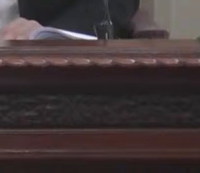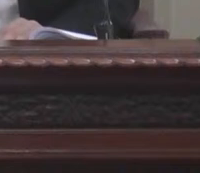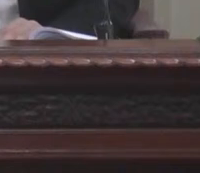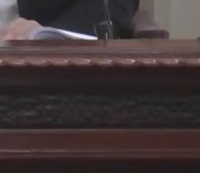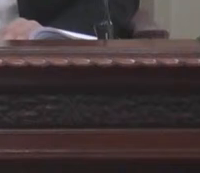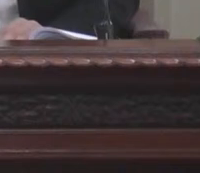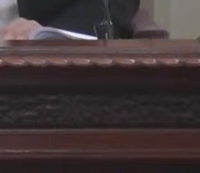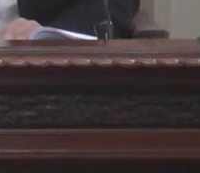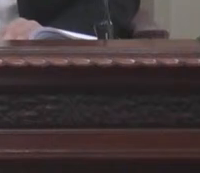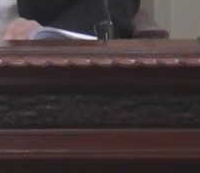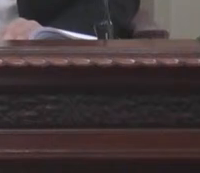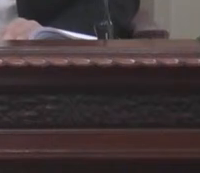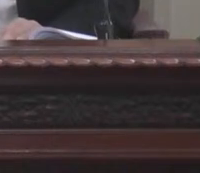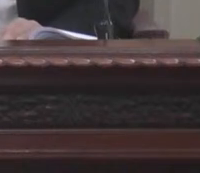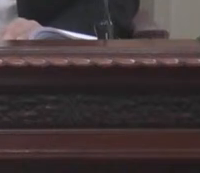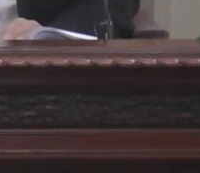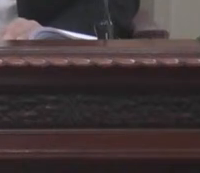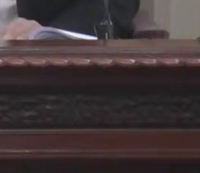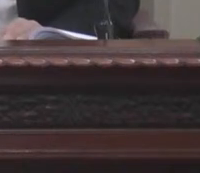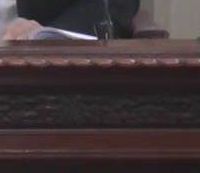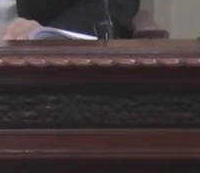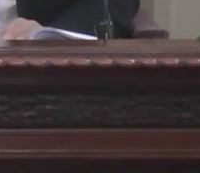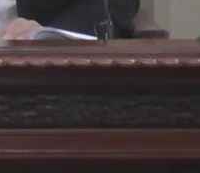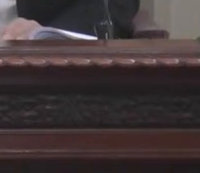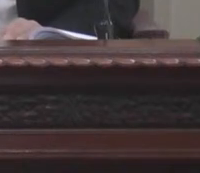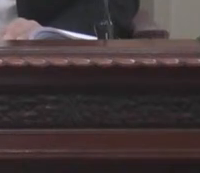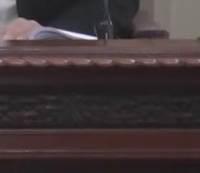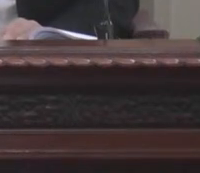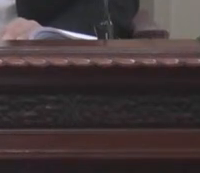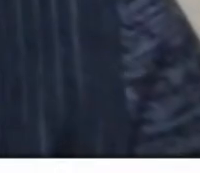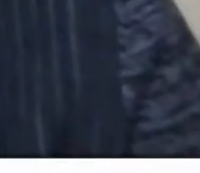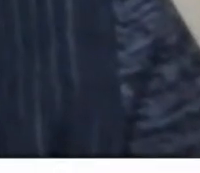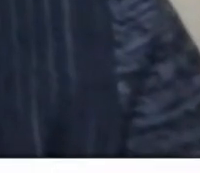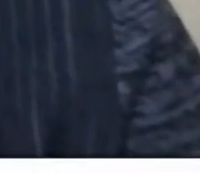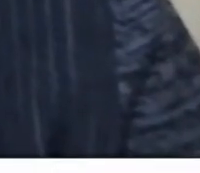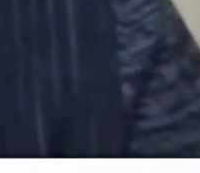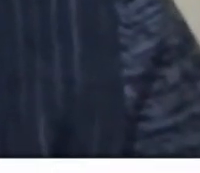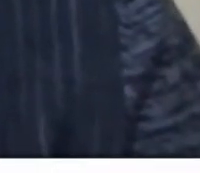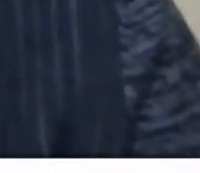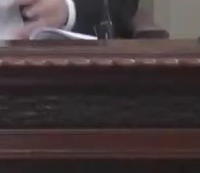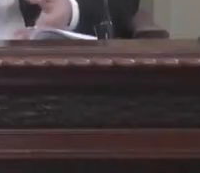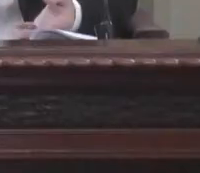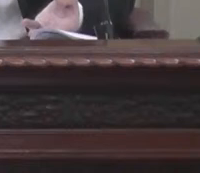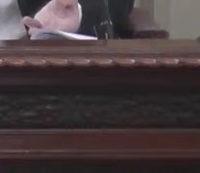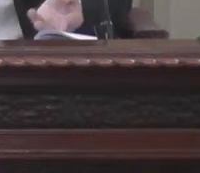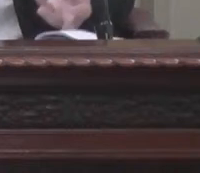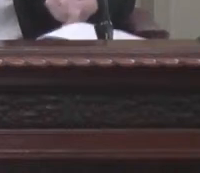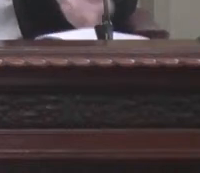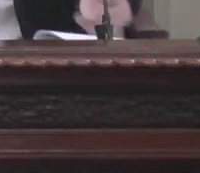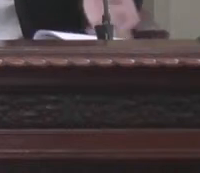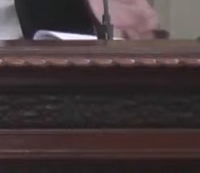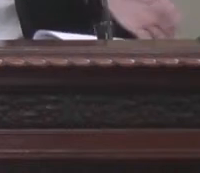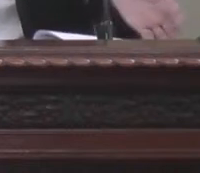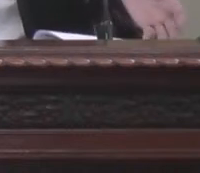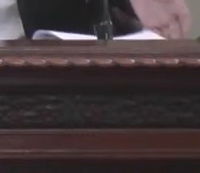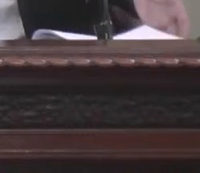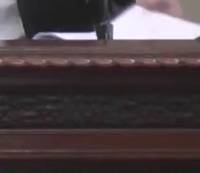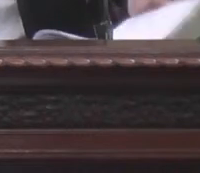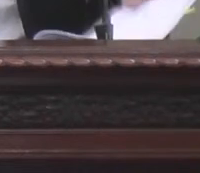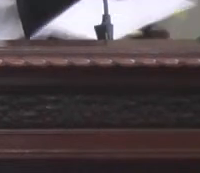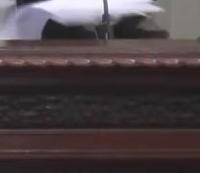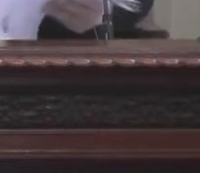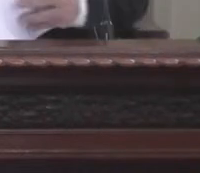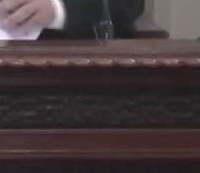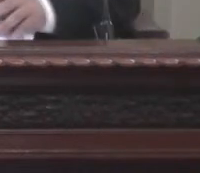Conforme dijo mi compañera, la diputada Armas Velavi. Gracias. Gracias, diputado Beoni. ¿Alguna